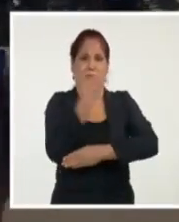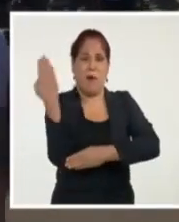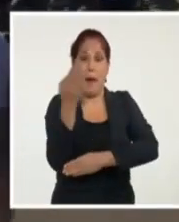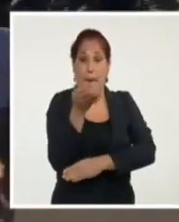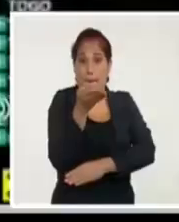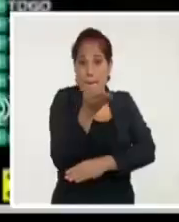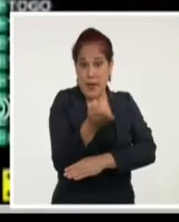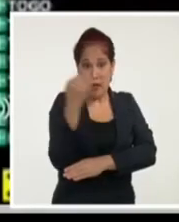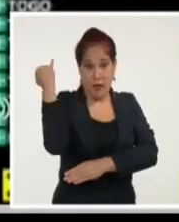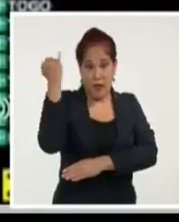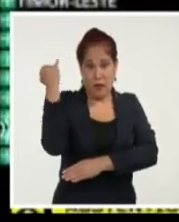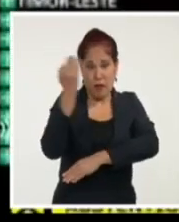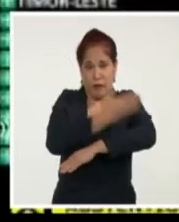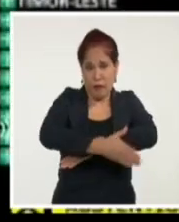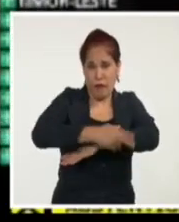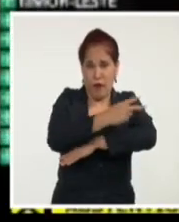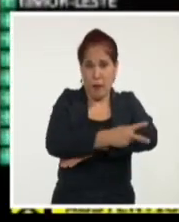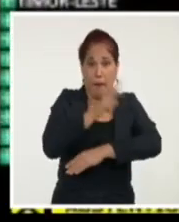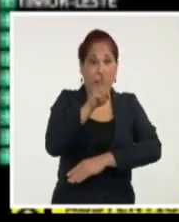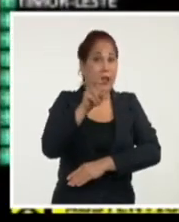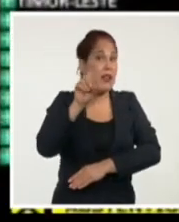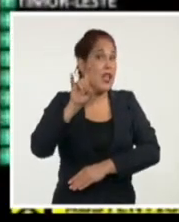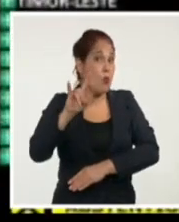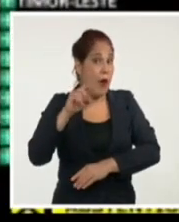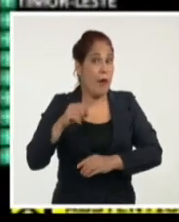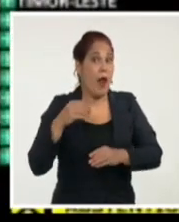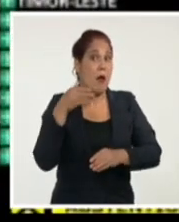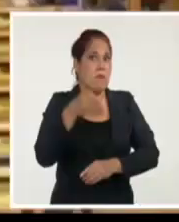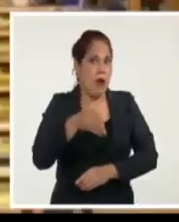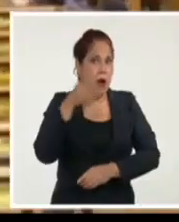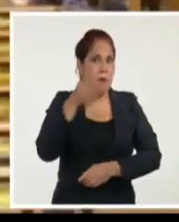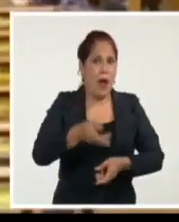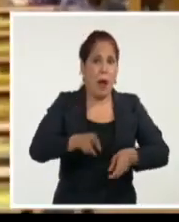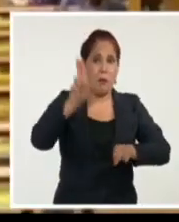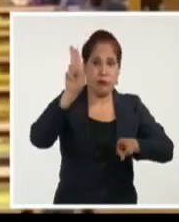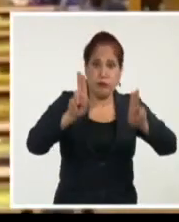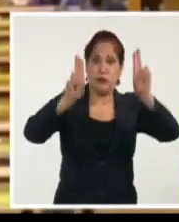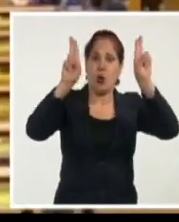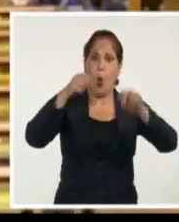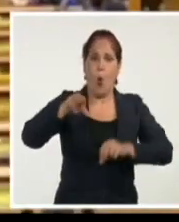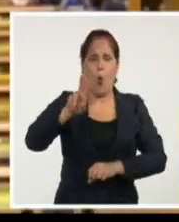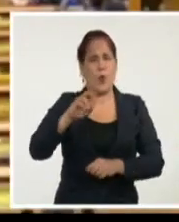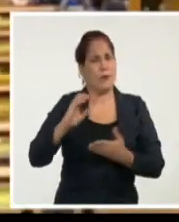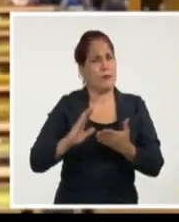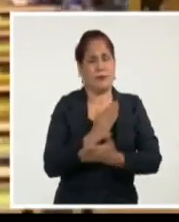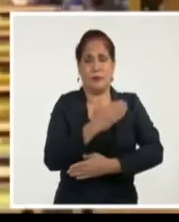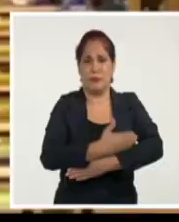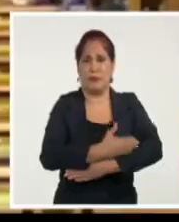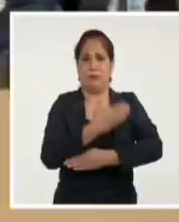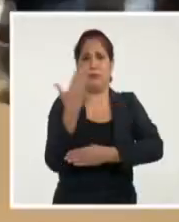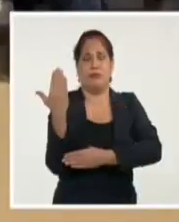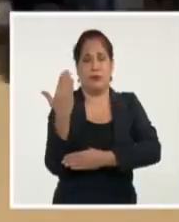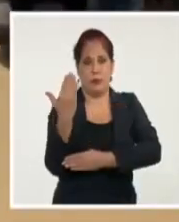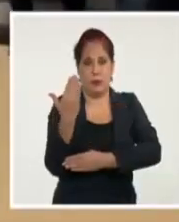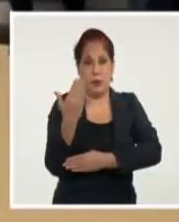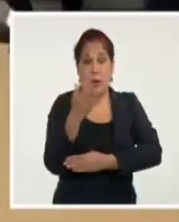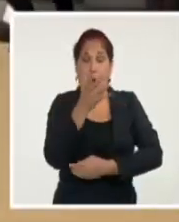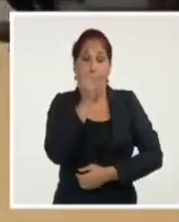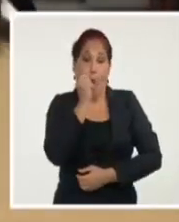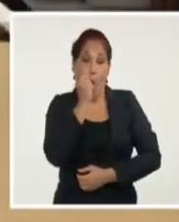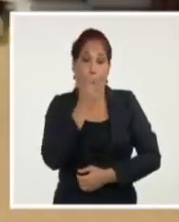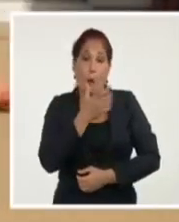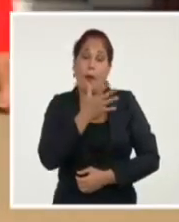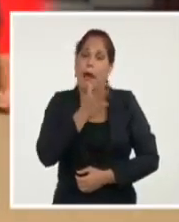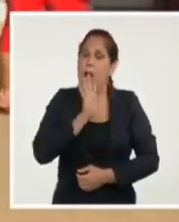reclamo internacional que por 29 veces consecutivas pide en la ONU el fin de esa política. Francis